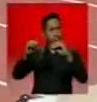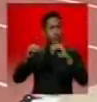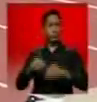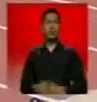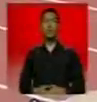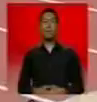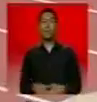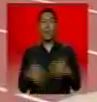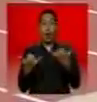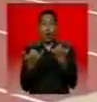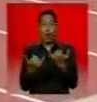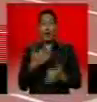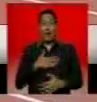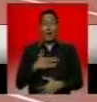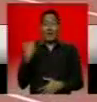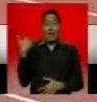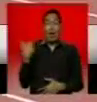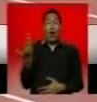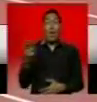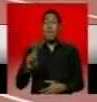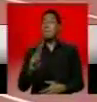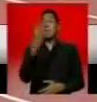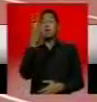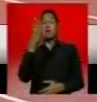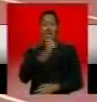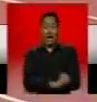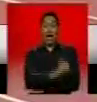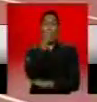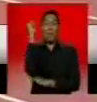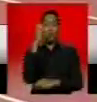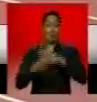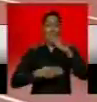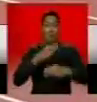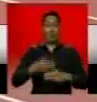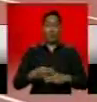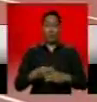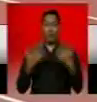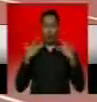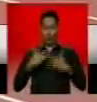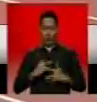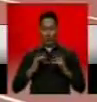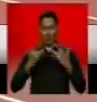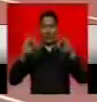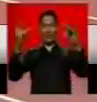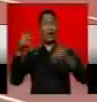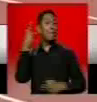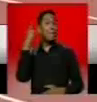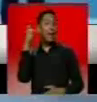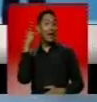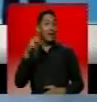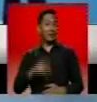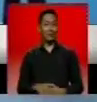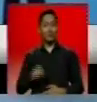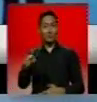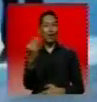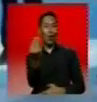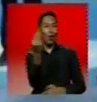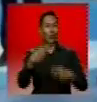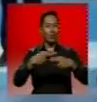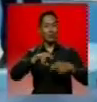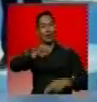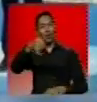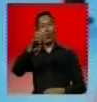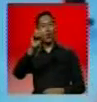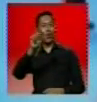campeón del mundo que viene con la medalla de plata un chico que juvenil se llama jonathan amor y alcanzar al menos